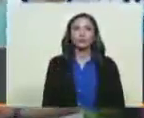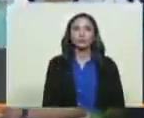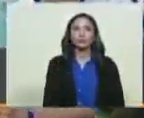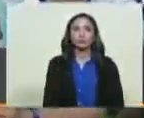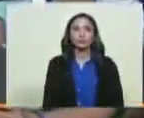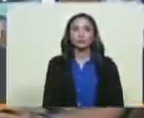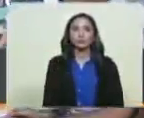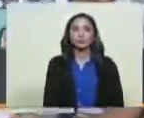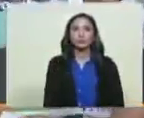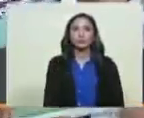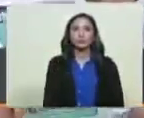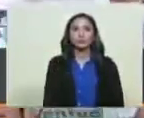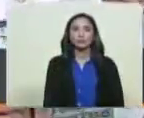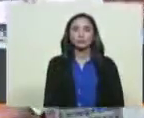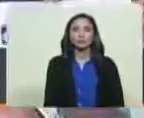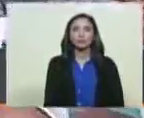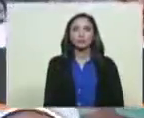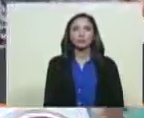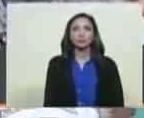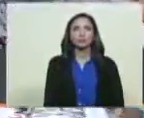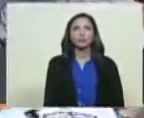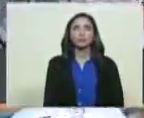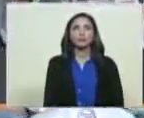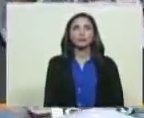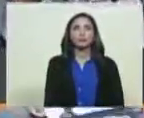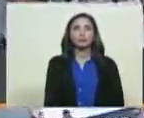también hay algunas tareas organizativas